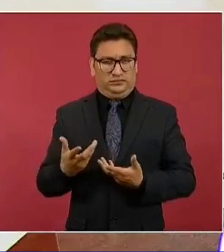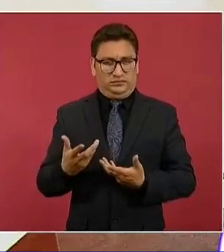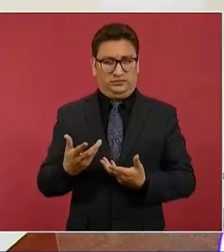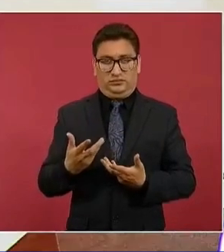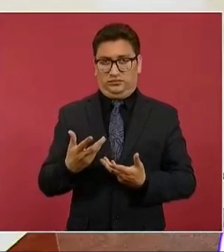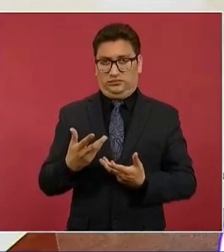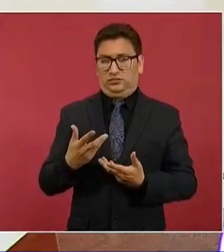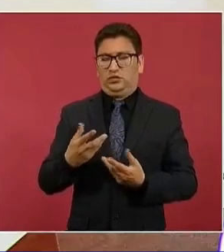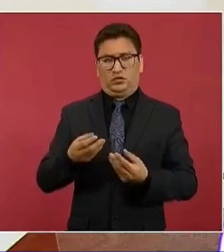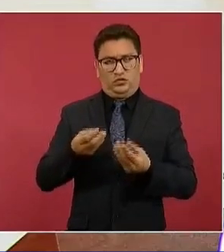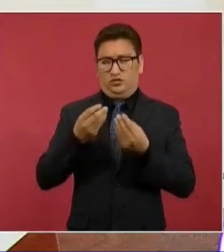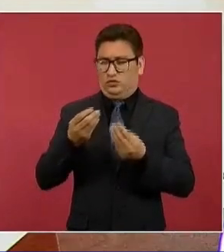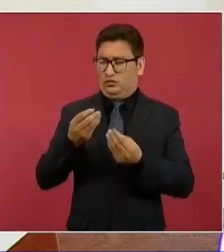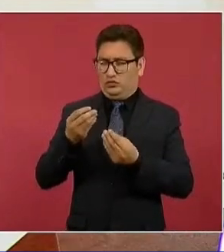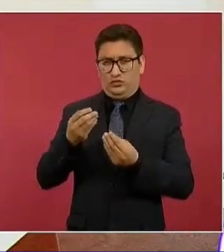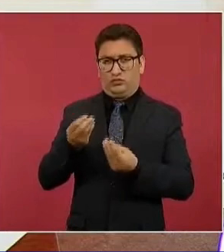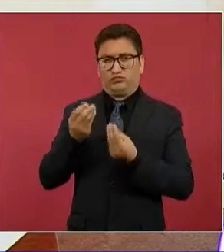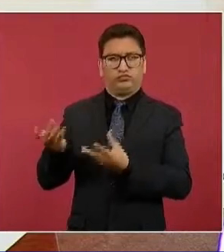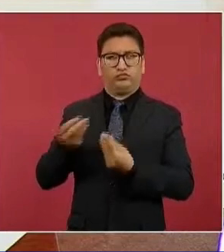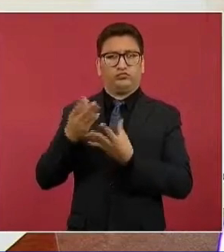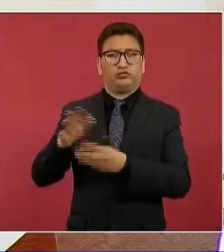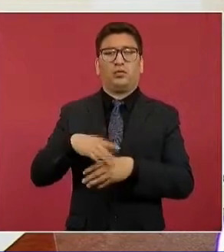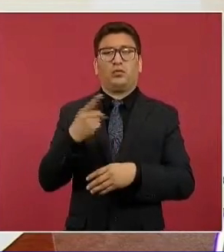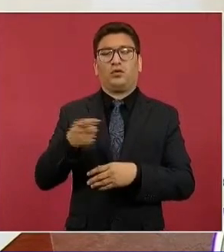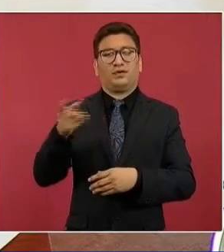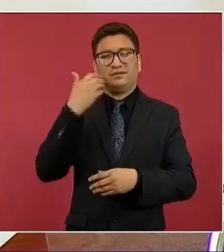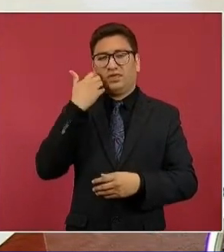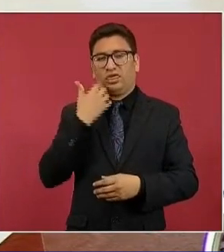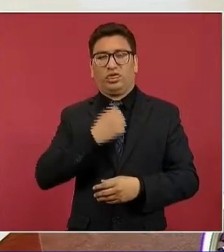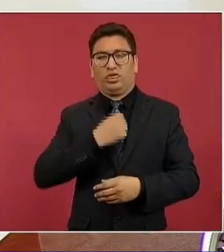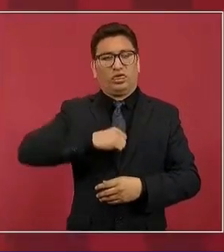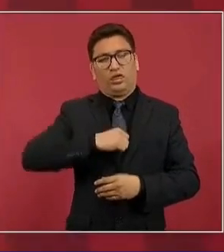muy favorables, todo por el tráfico de influencia.